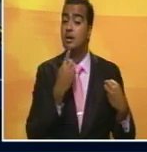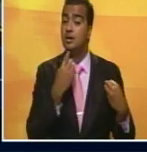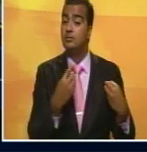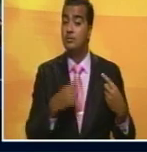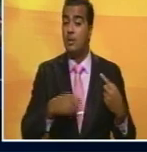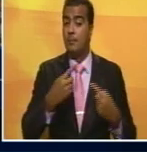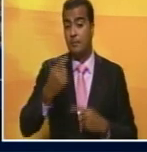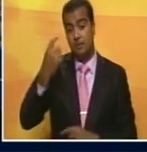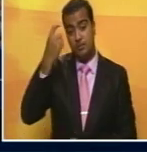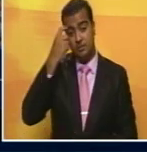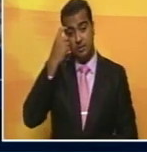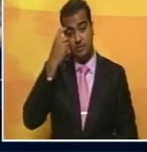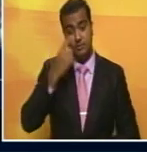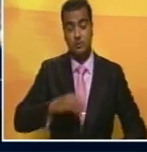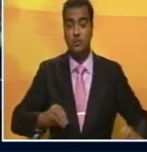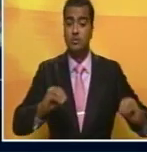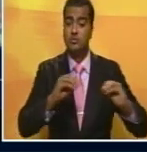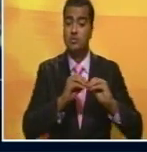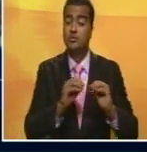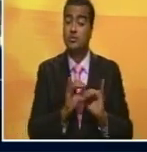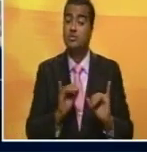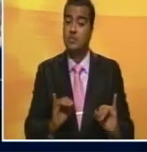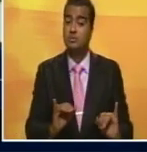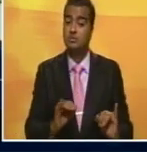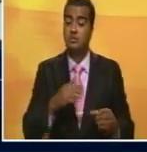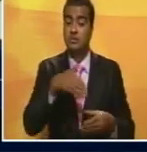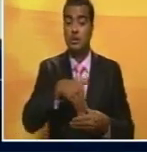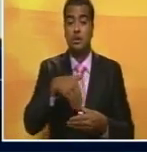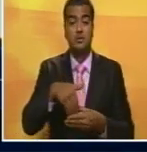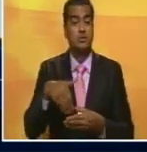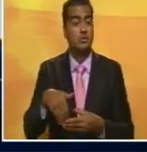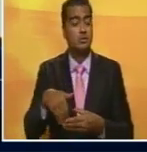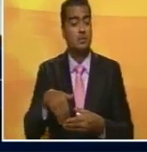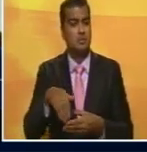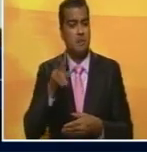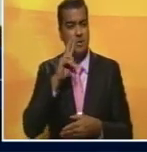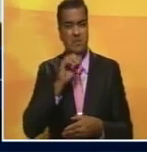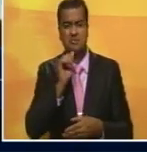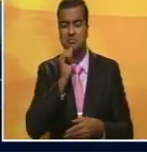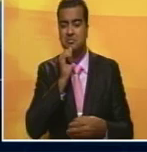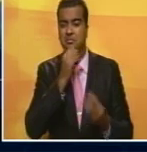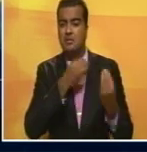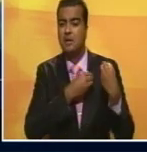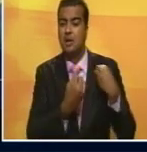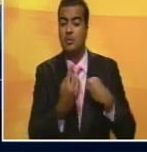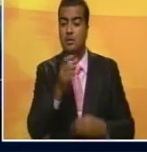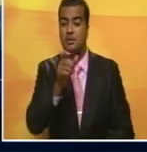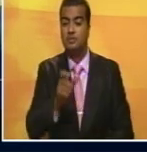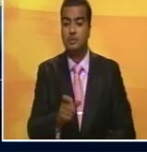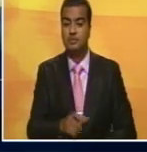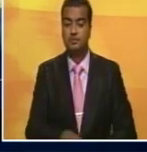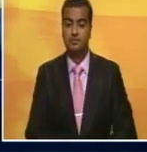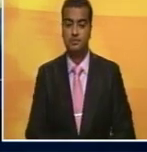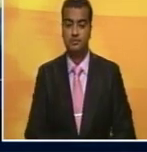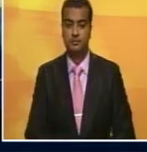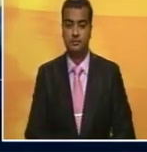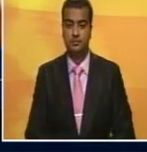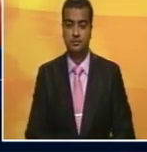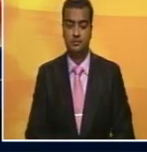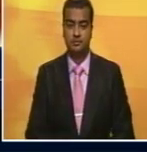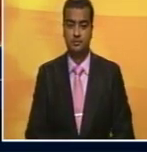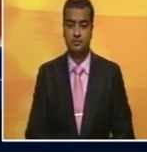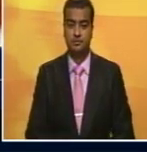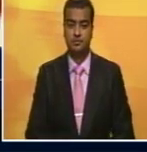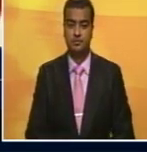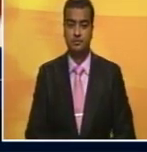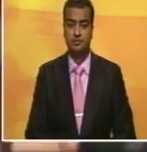los próximos días se llegará a un consenso o elecciones primarias para definir quién será el único candidato que representará a la oposición en